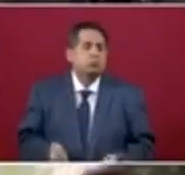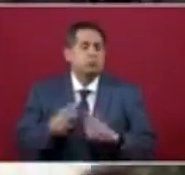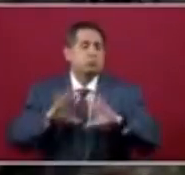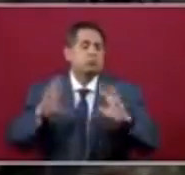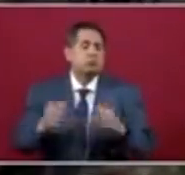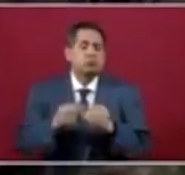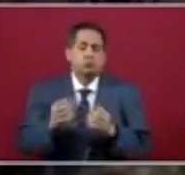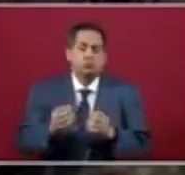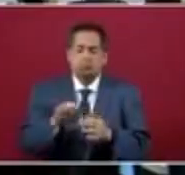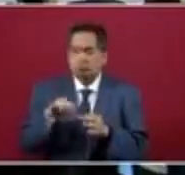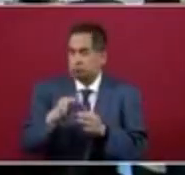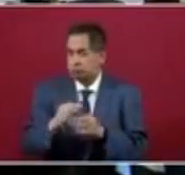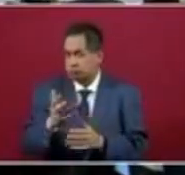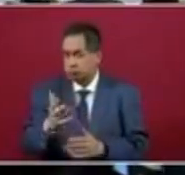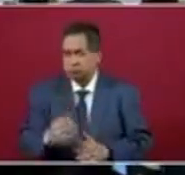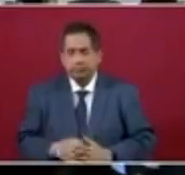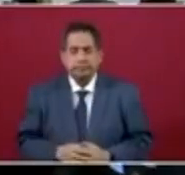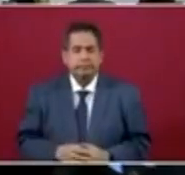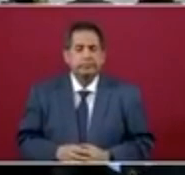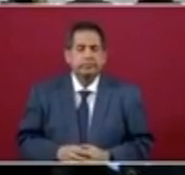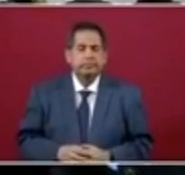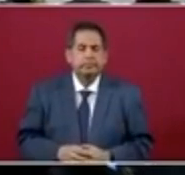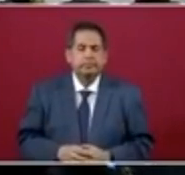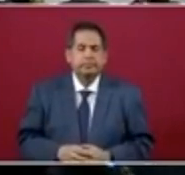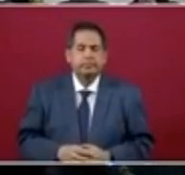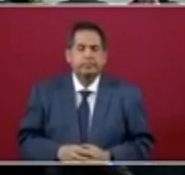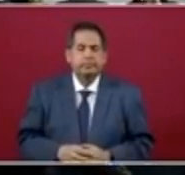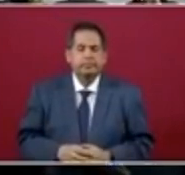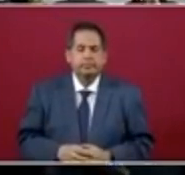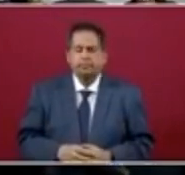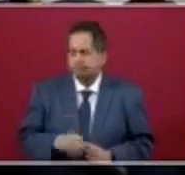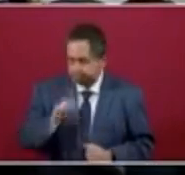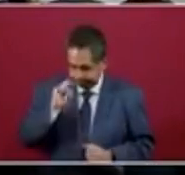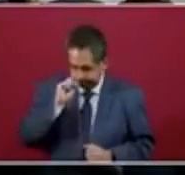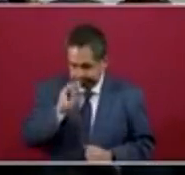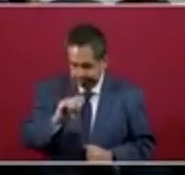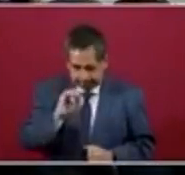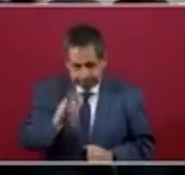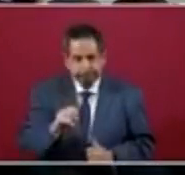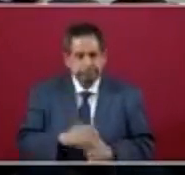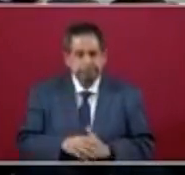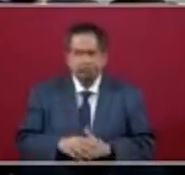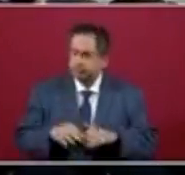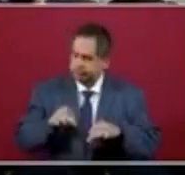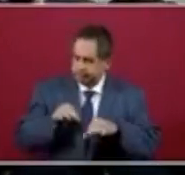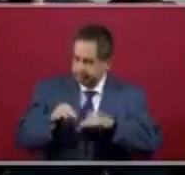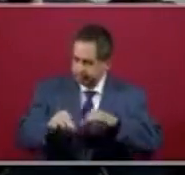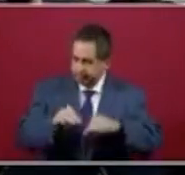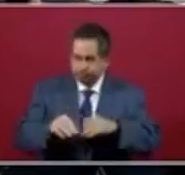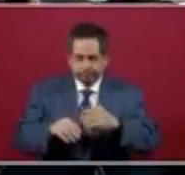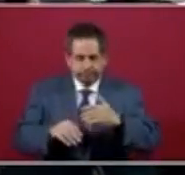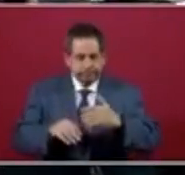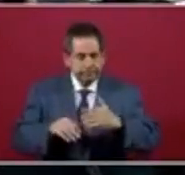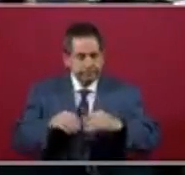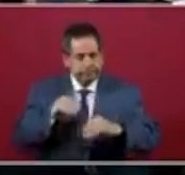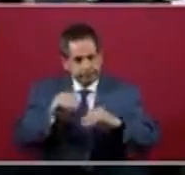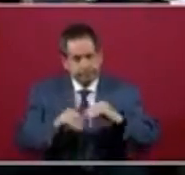todo ya listo? Sí, estamos precisamente trabajando en